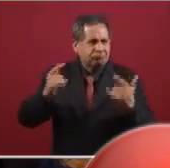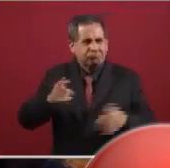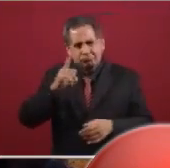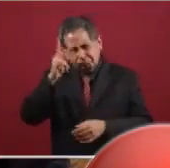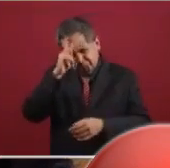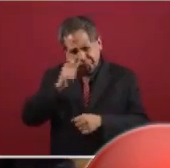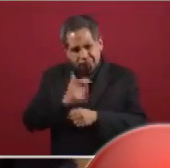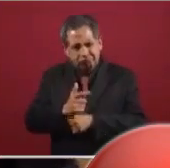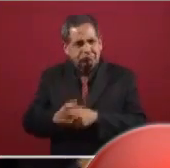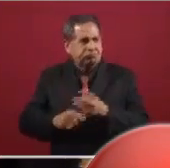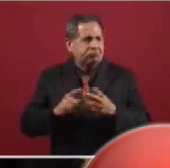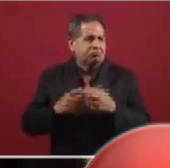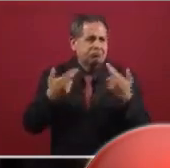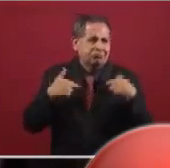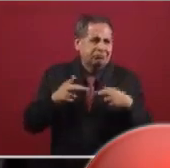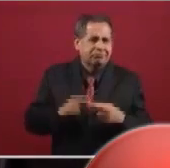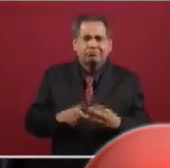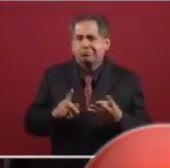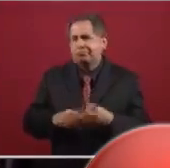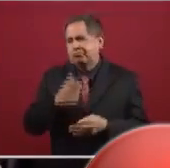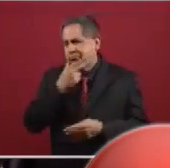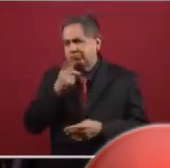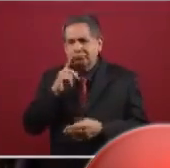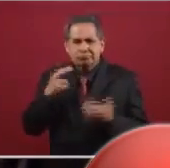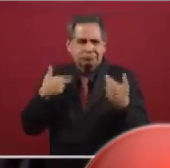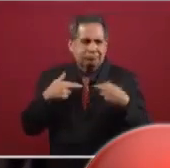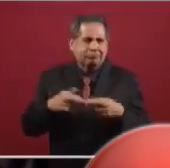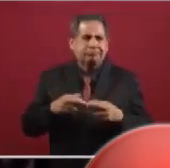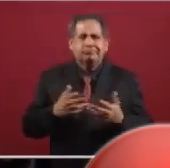sociólogos, maestras, maestros,